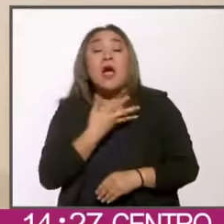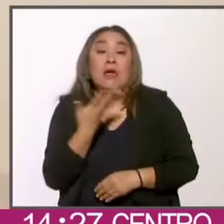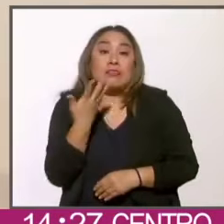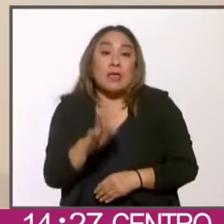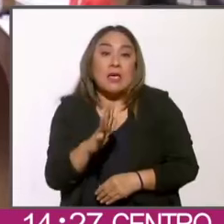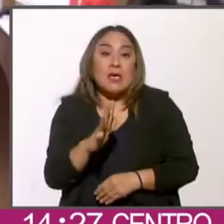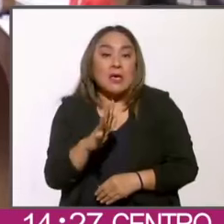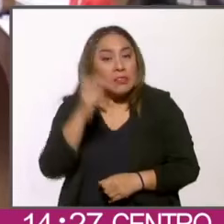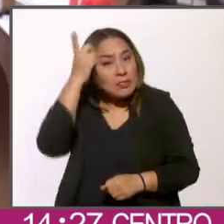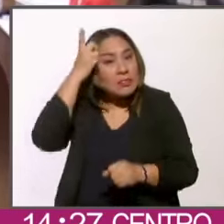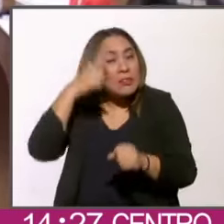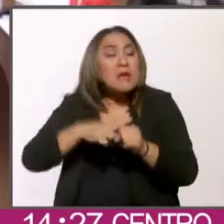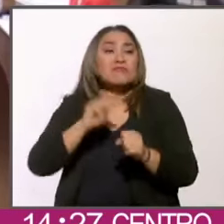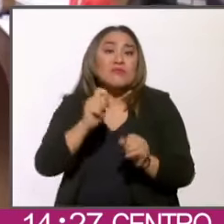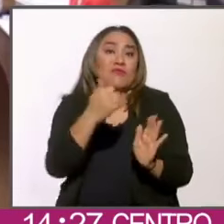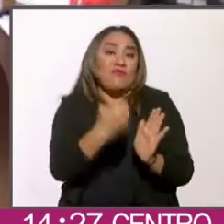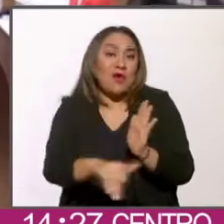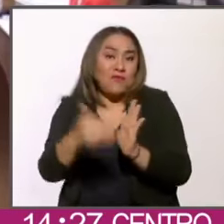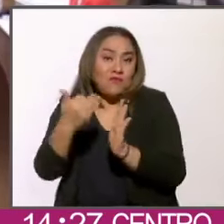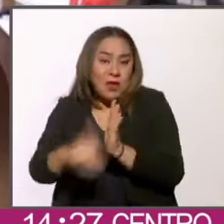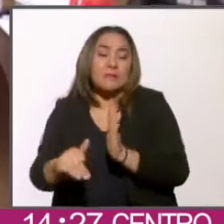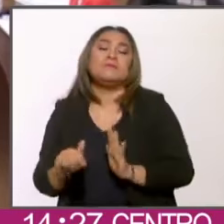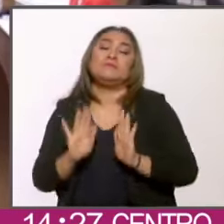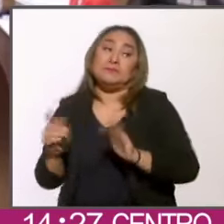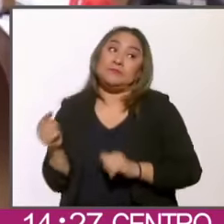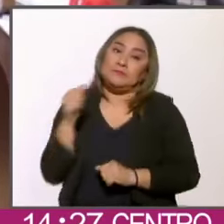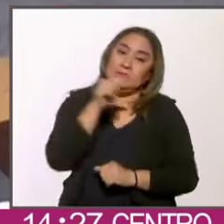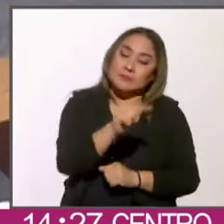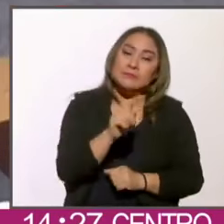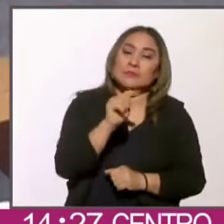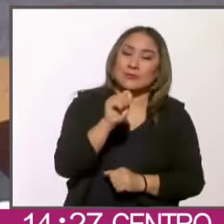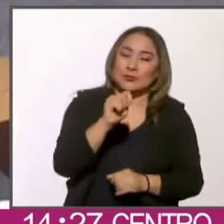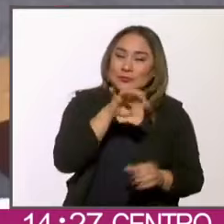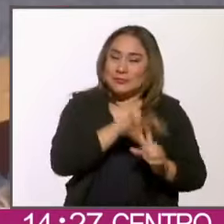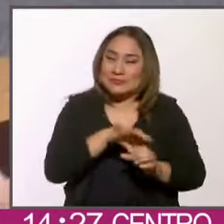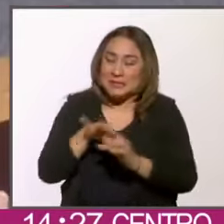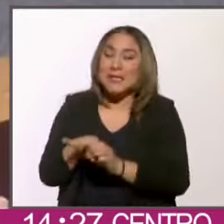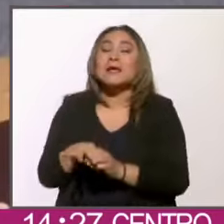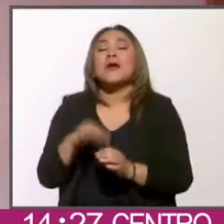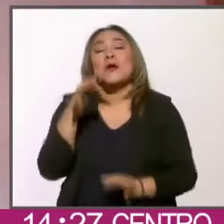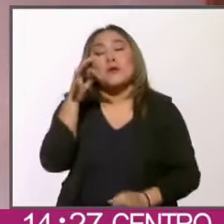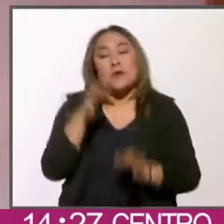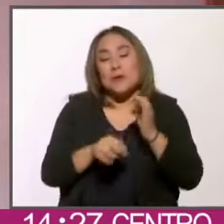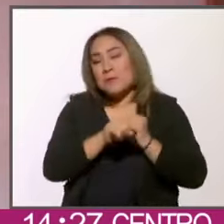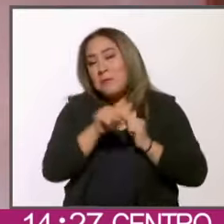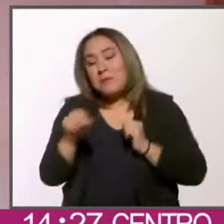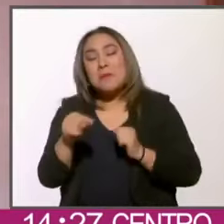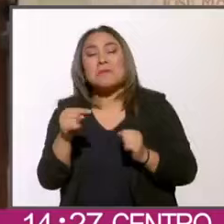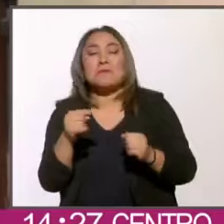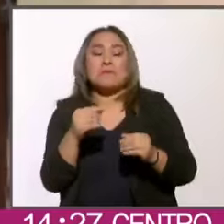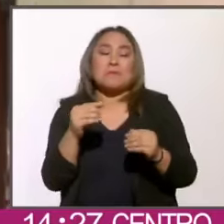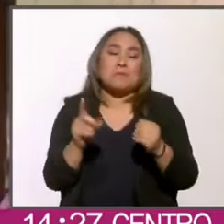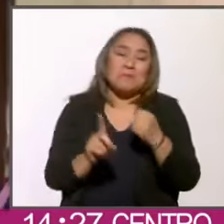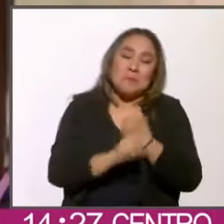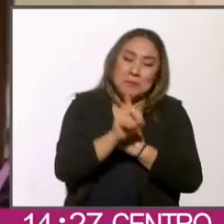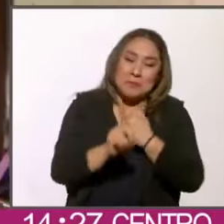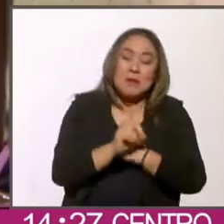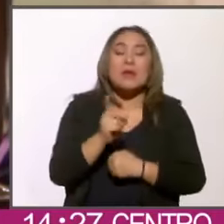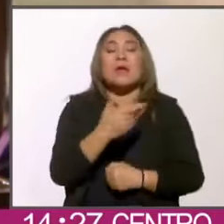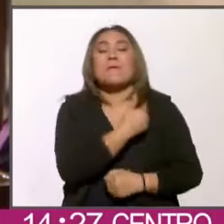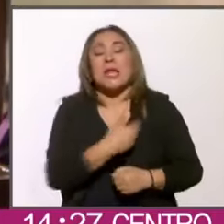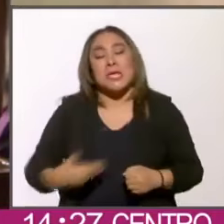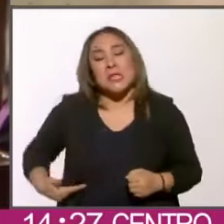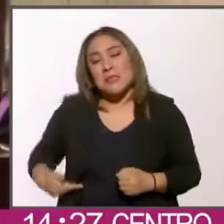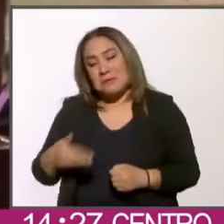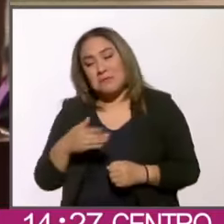están vacantes. Y en el tribunal los magistrados se pelearon, fue destituido el presidente y ahora